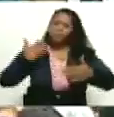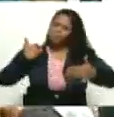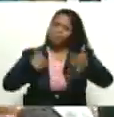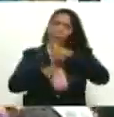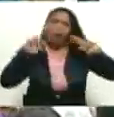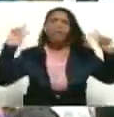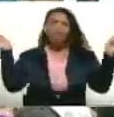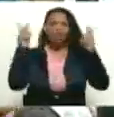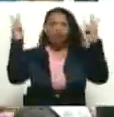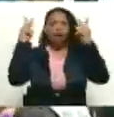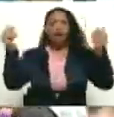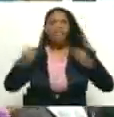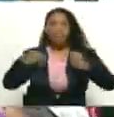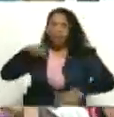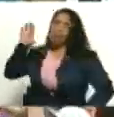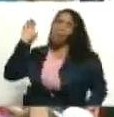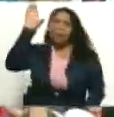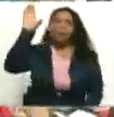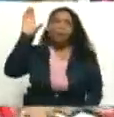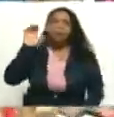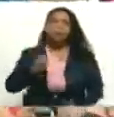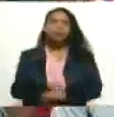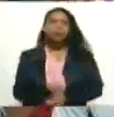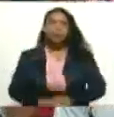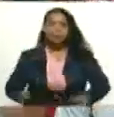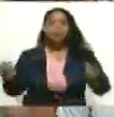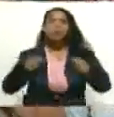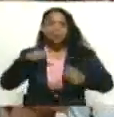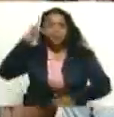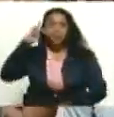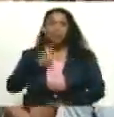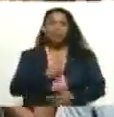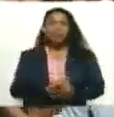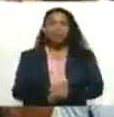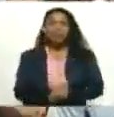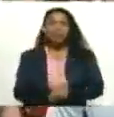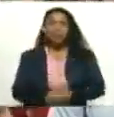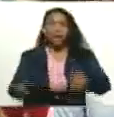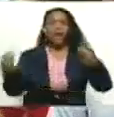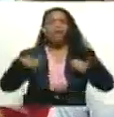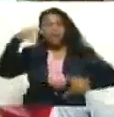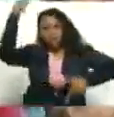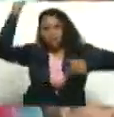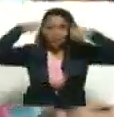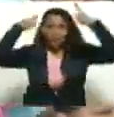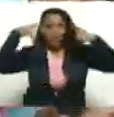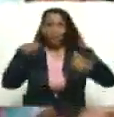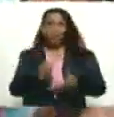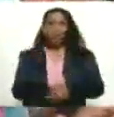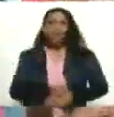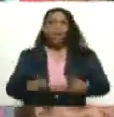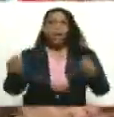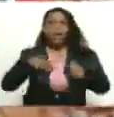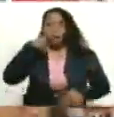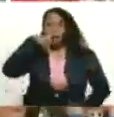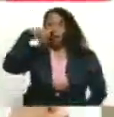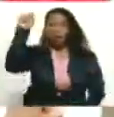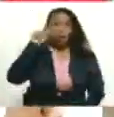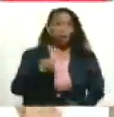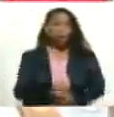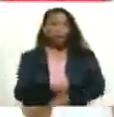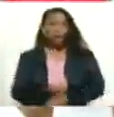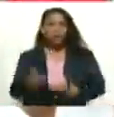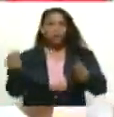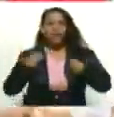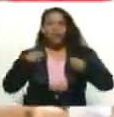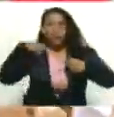victoria! ¡Que viva la patria! ¡Que viva Bolívar! ¡Que viva Chávez! ¡Que viva Maduro! ¡Que